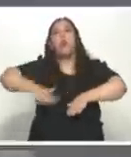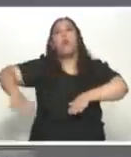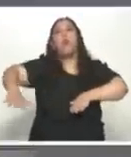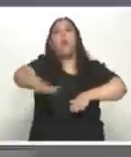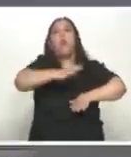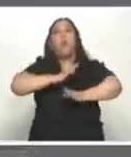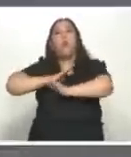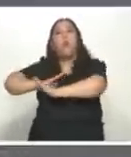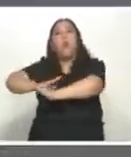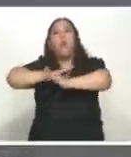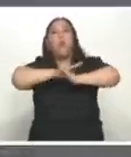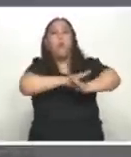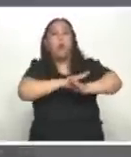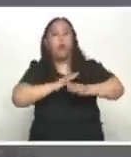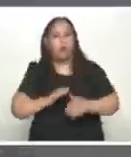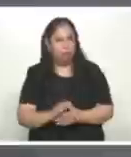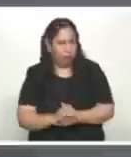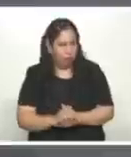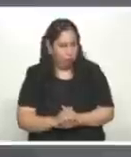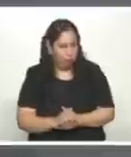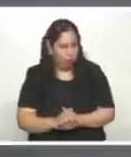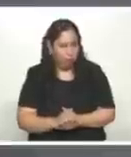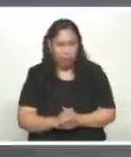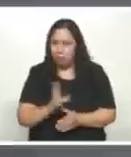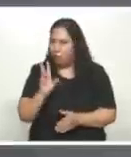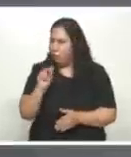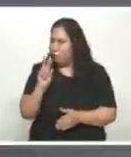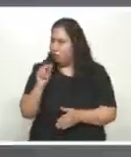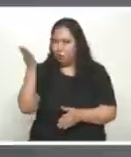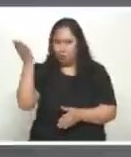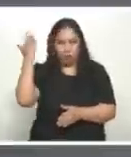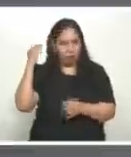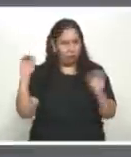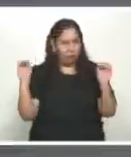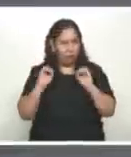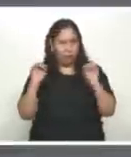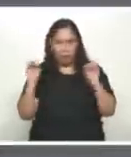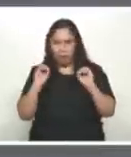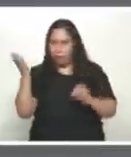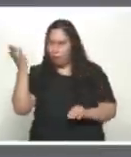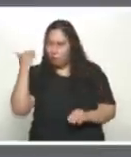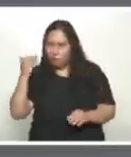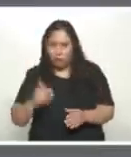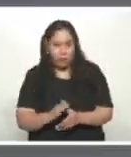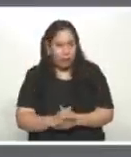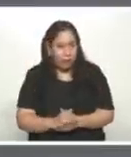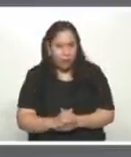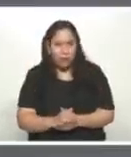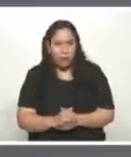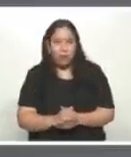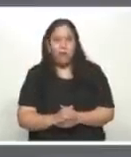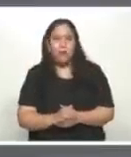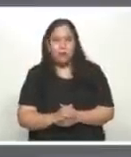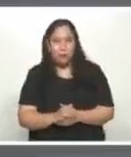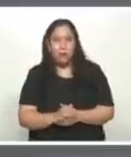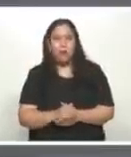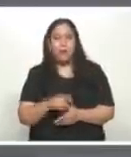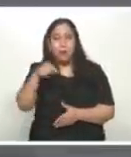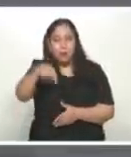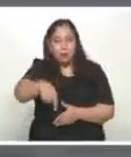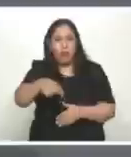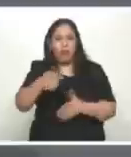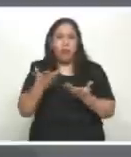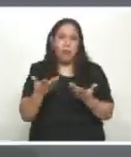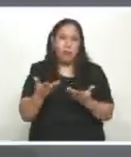justicia, no para destruir a una sociedad. Y aquí muchas de las leyes, muchas de las